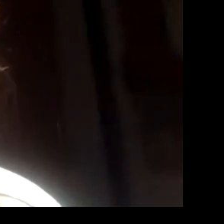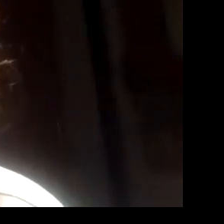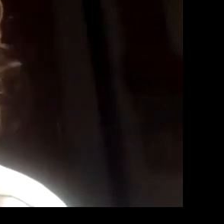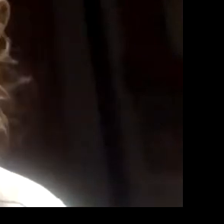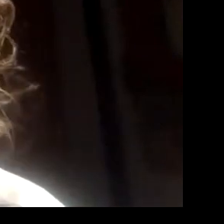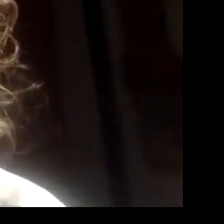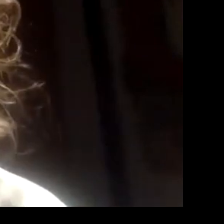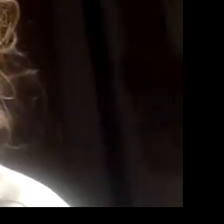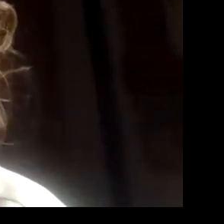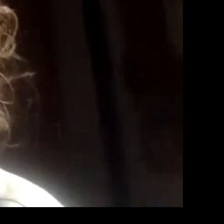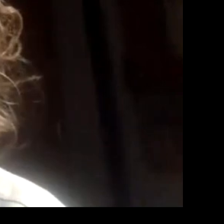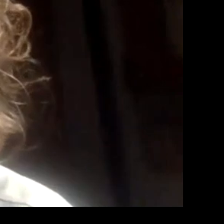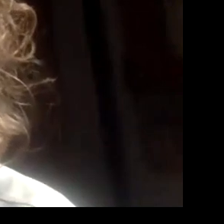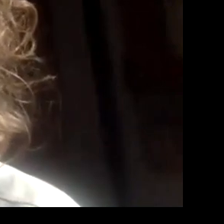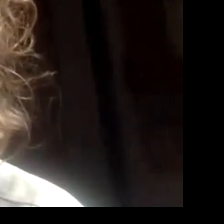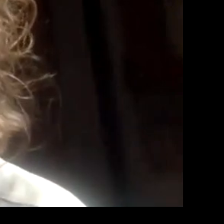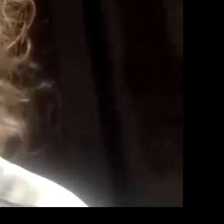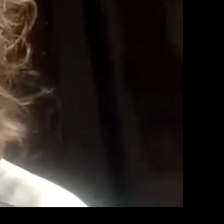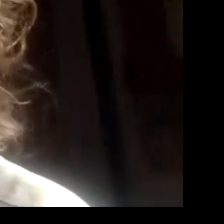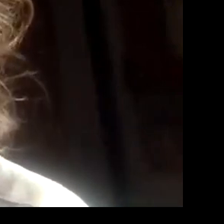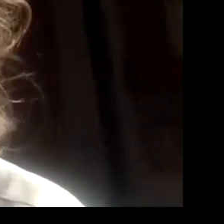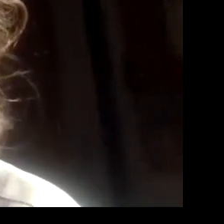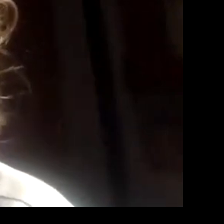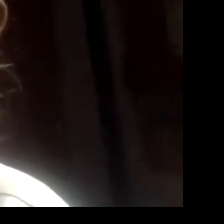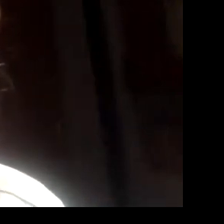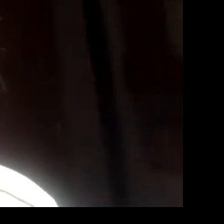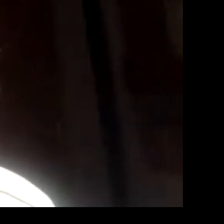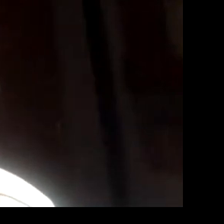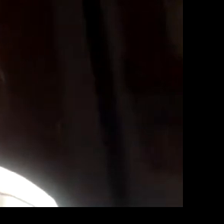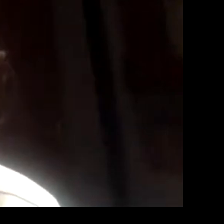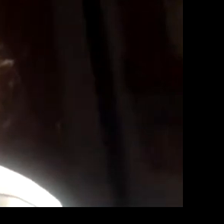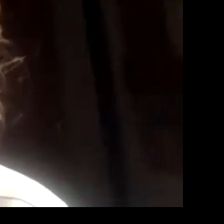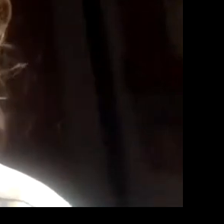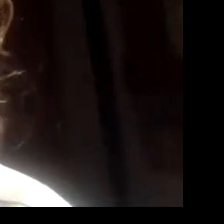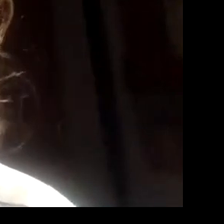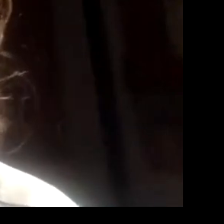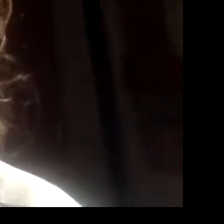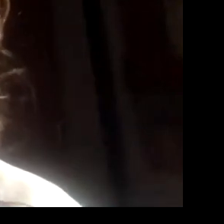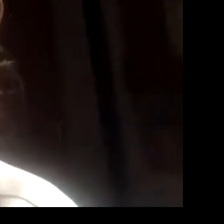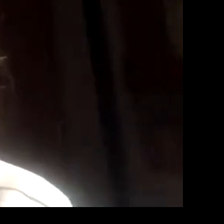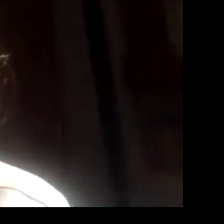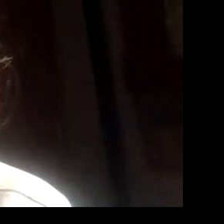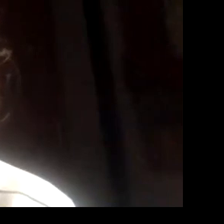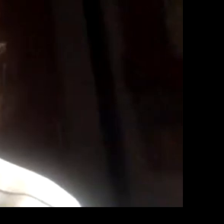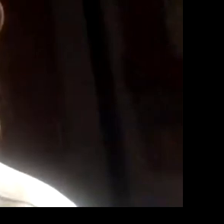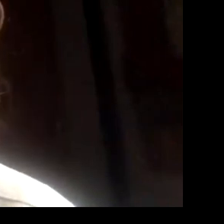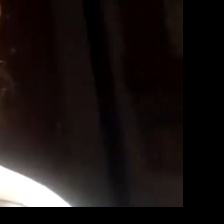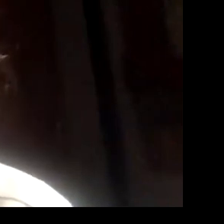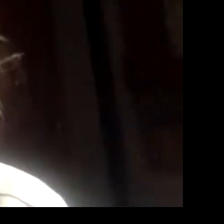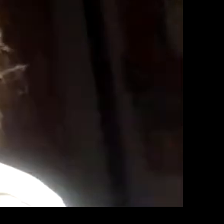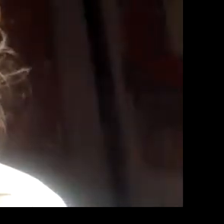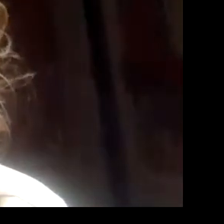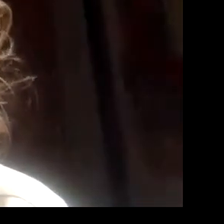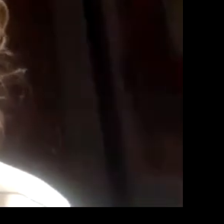Buenas tardes a ti, a todos ustedes. Muchas gracias. Como breve presentación,